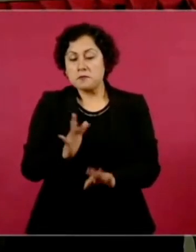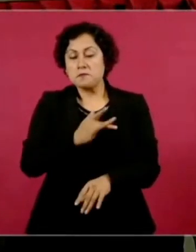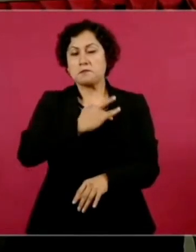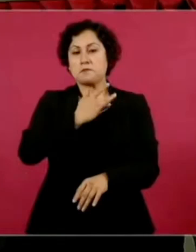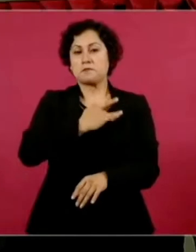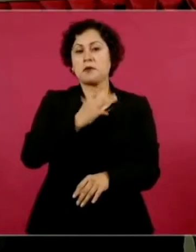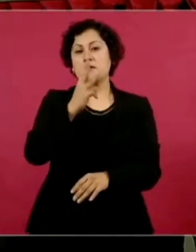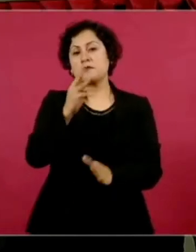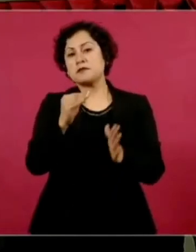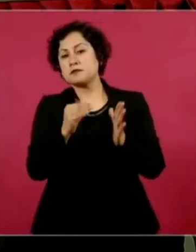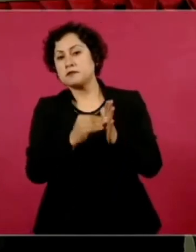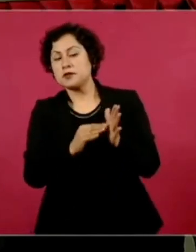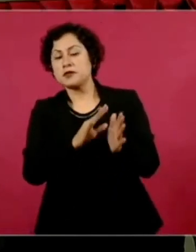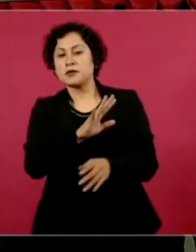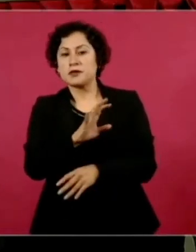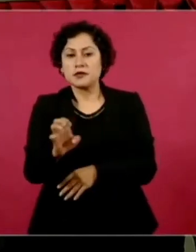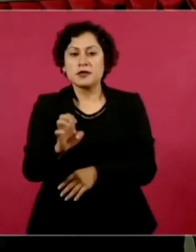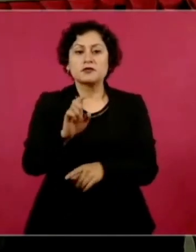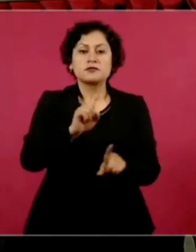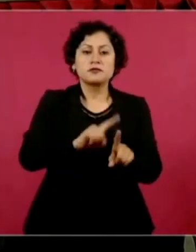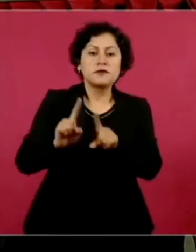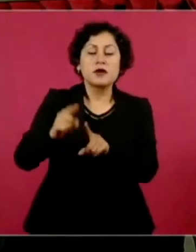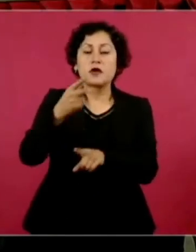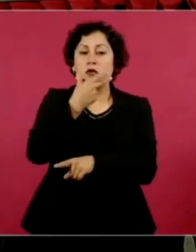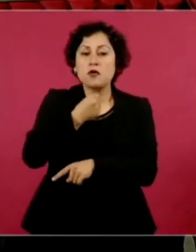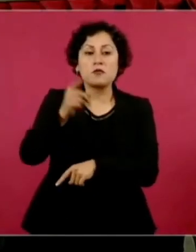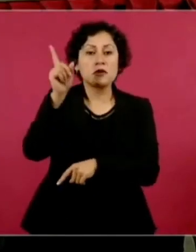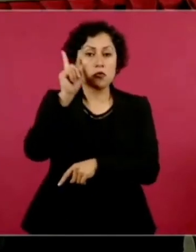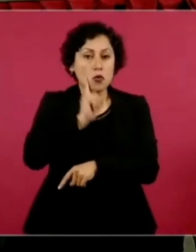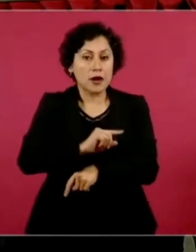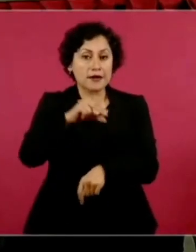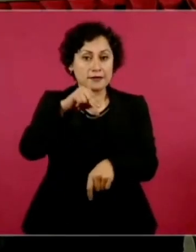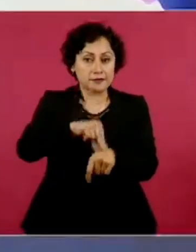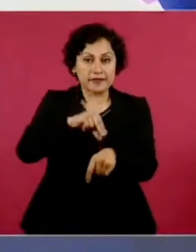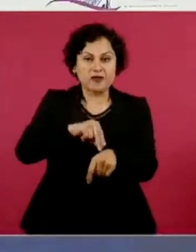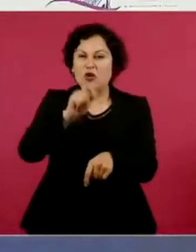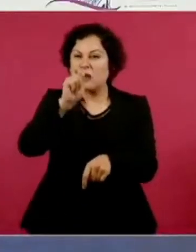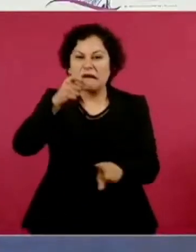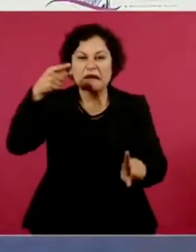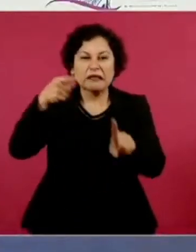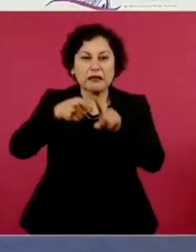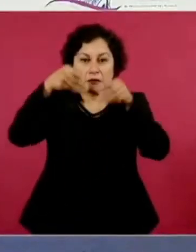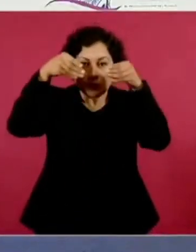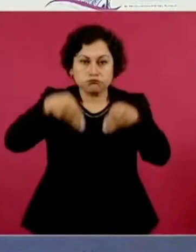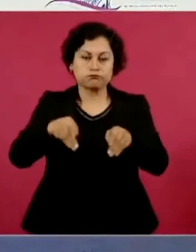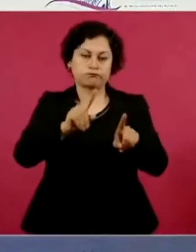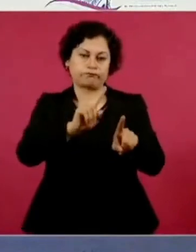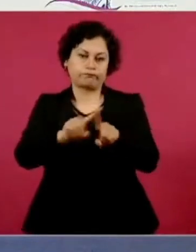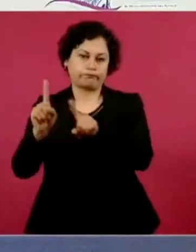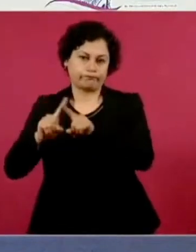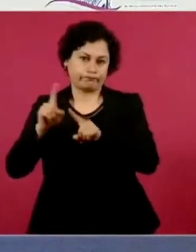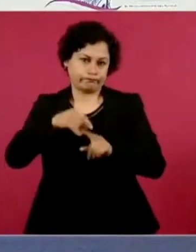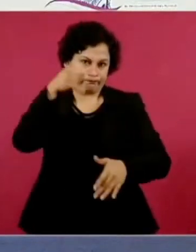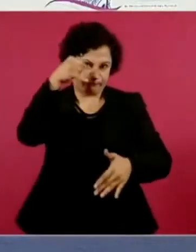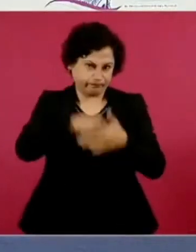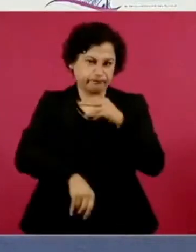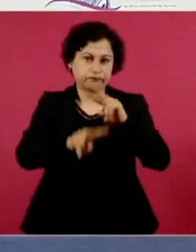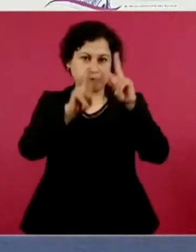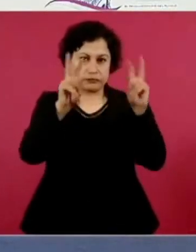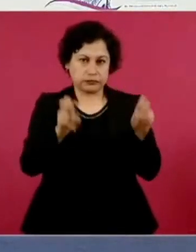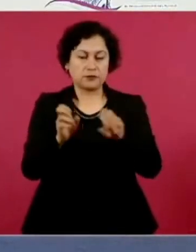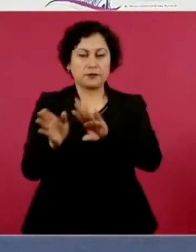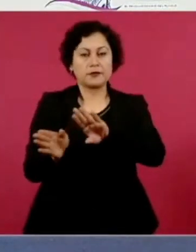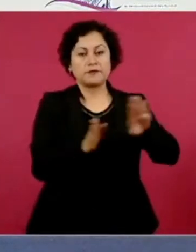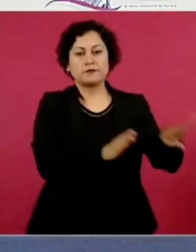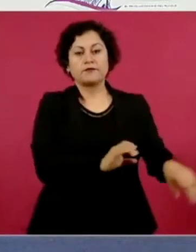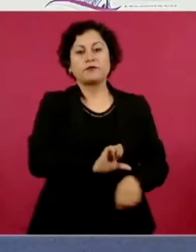3.500 médicas y médicos. Siempre aquí estamos hablando de especialistas. La siguiente tiene que ver con el otro proceso, el de